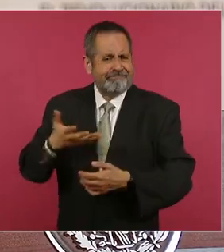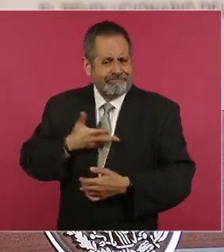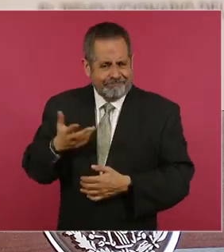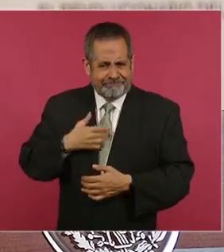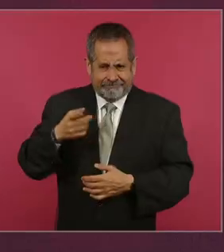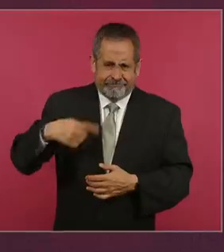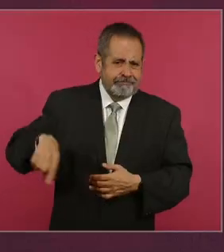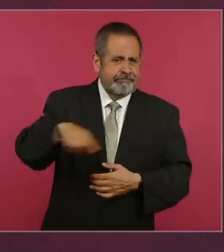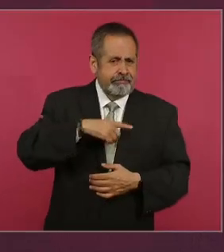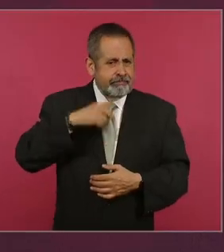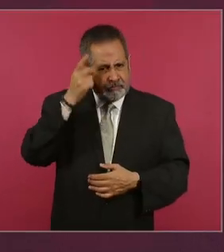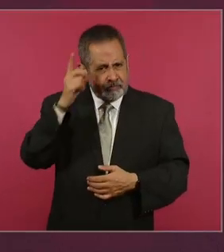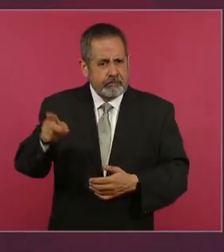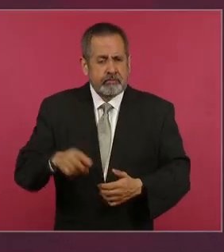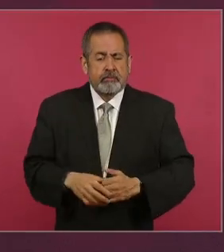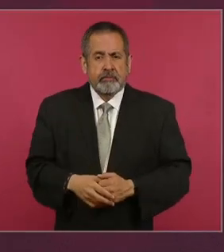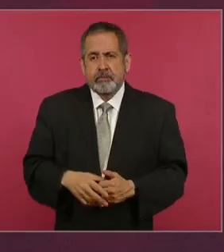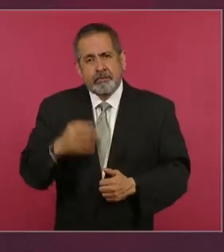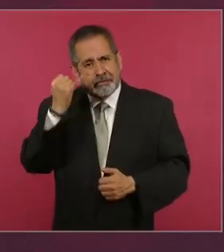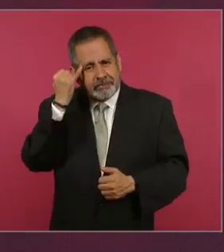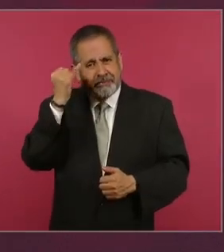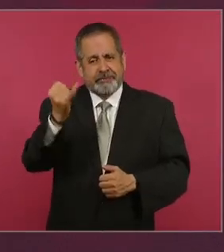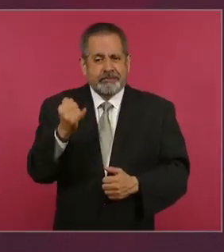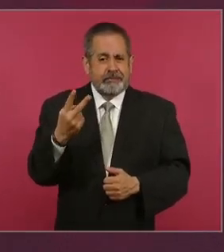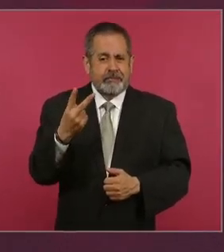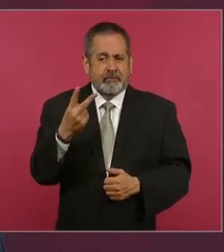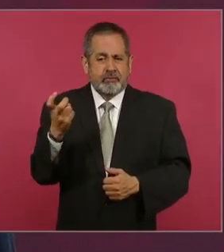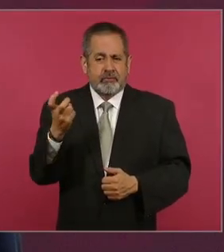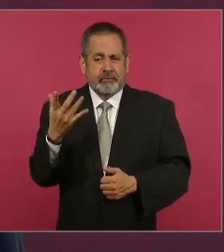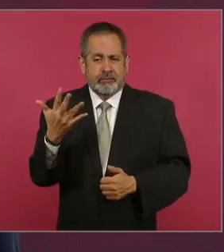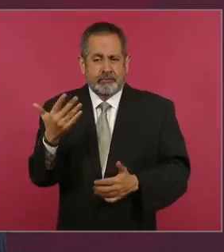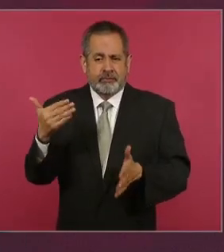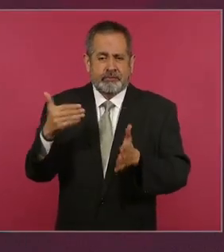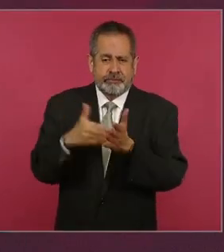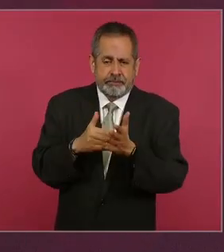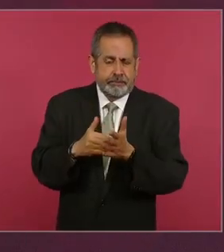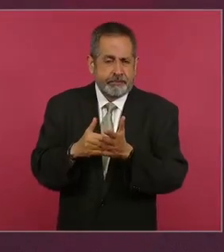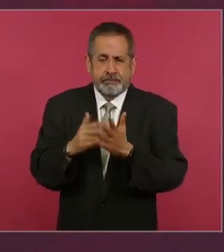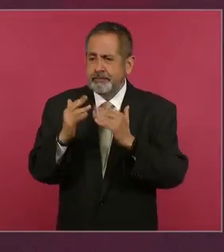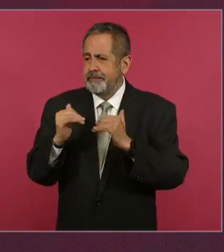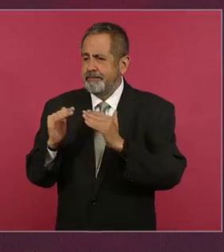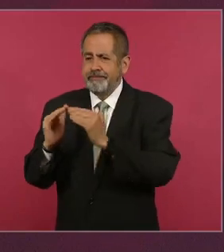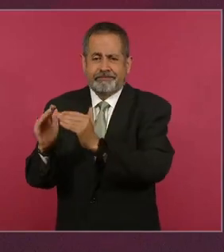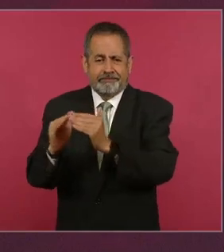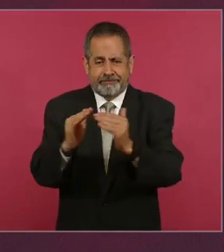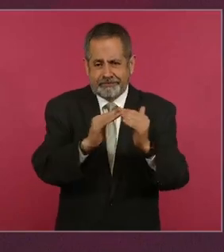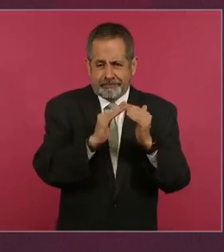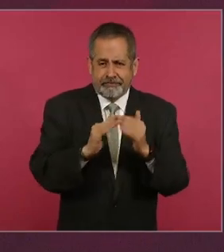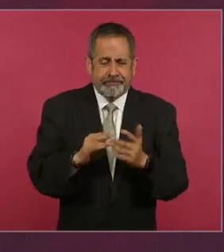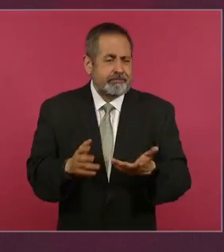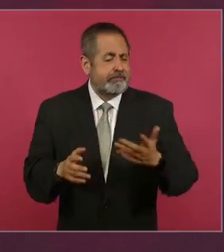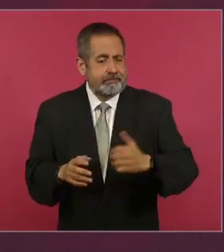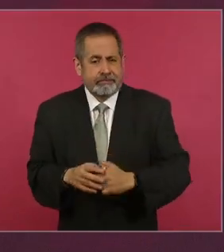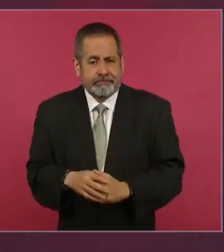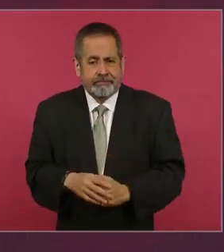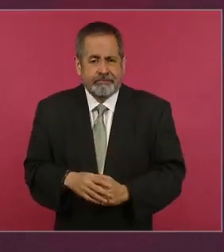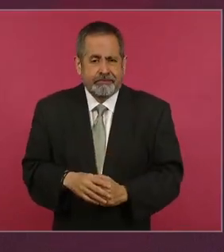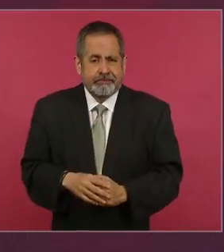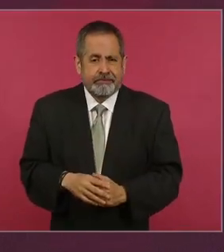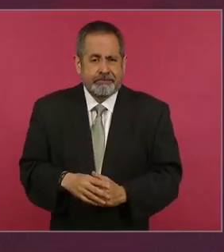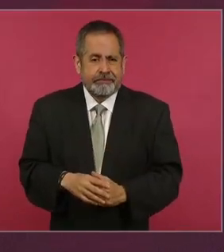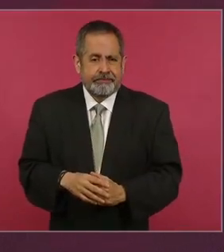Imagínense que 250 mil viviendas, ¿cuándo